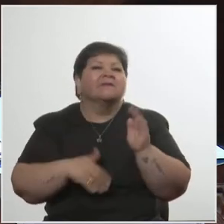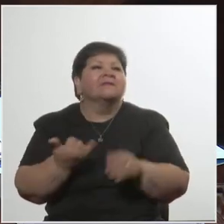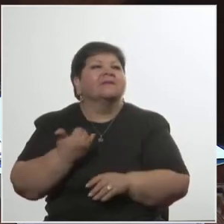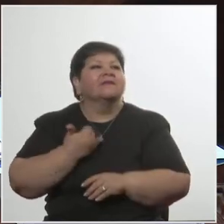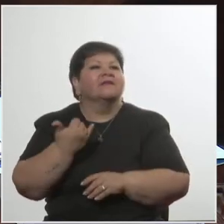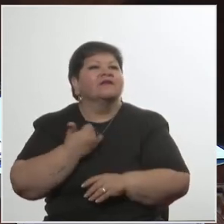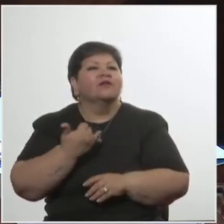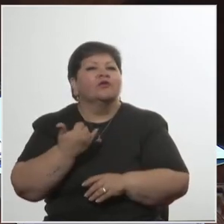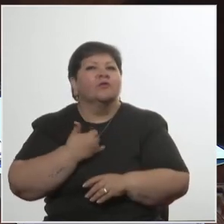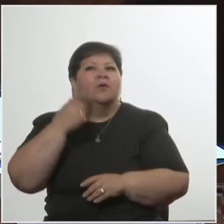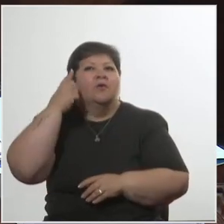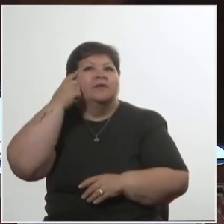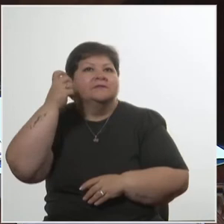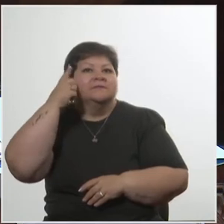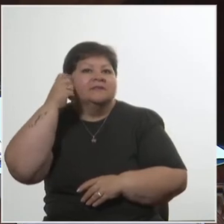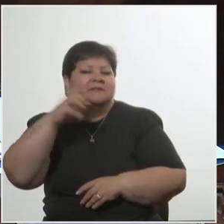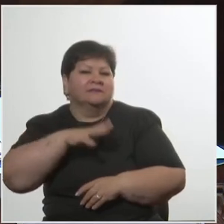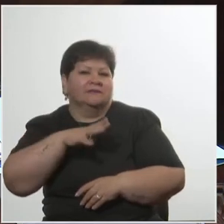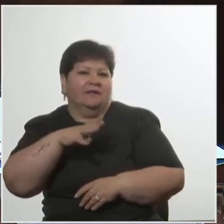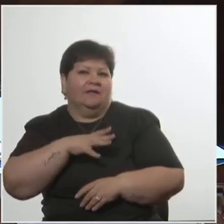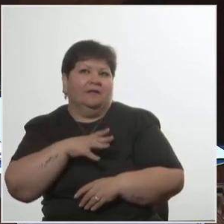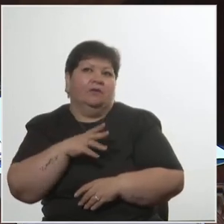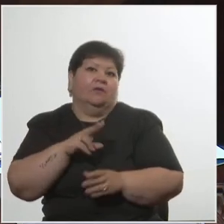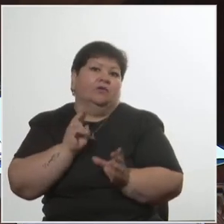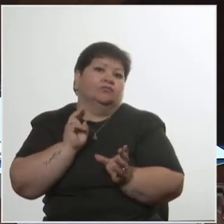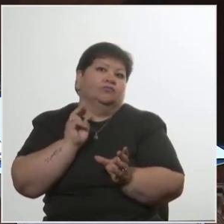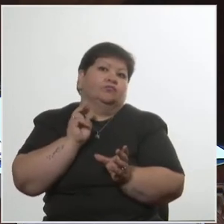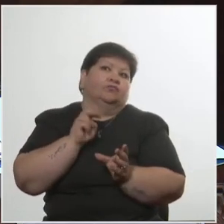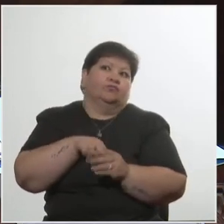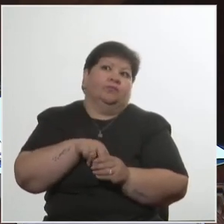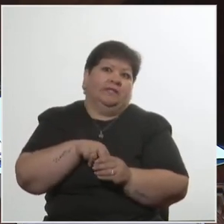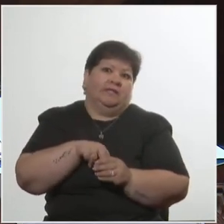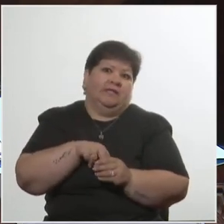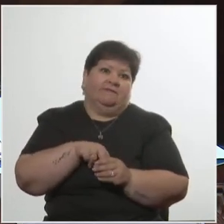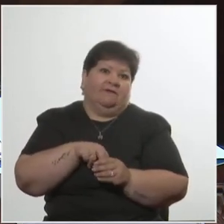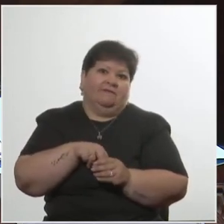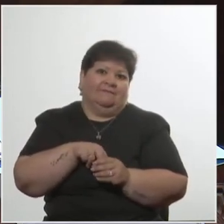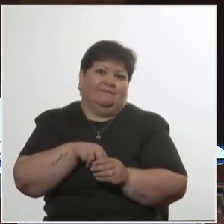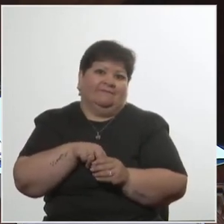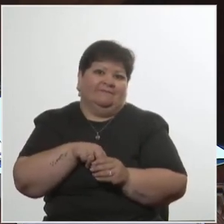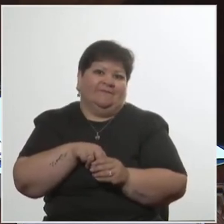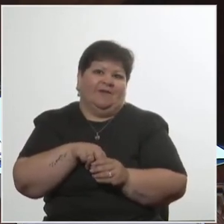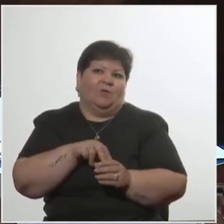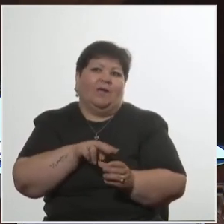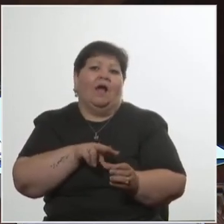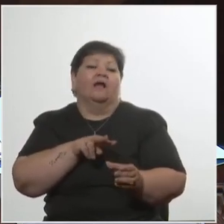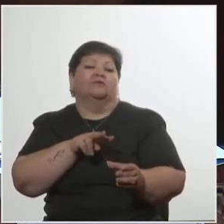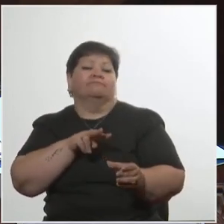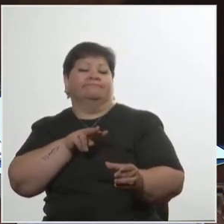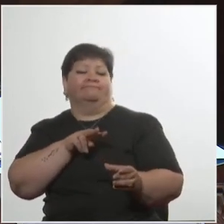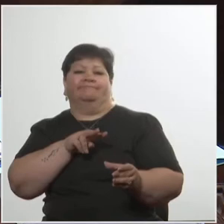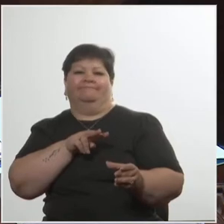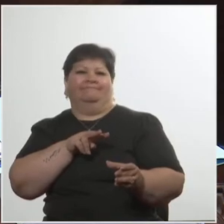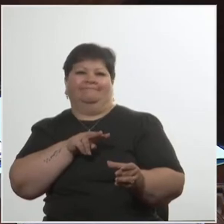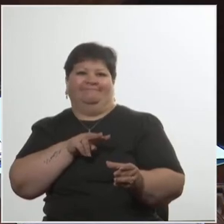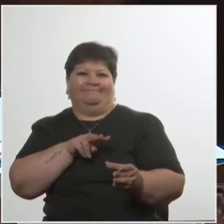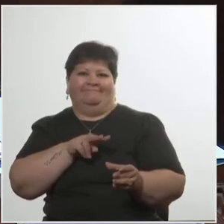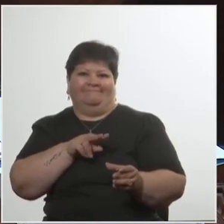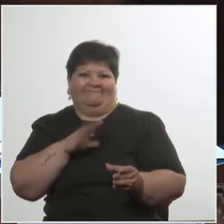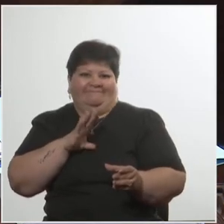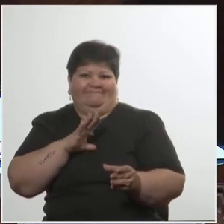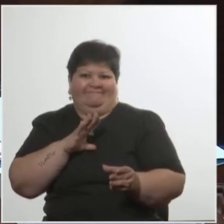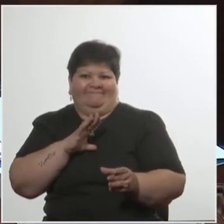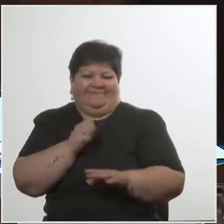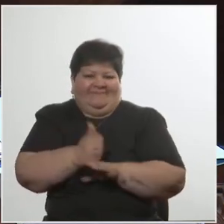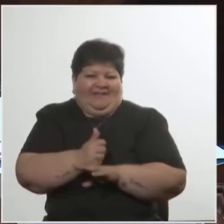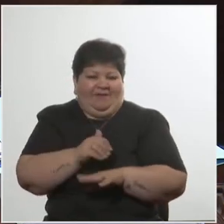obvio que son subjetivas obvio que son subjetivas y no es bueno que